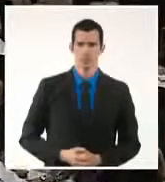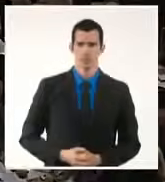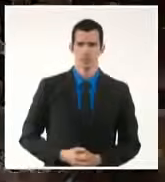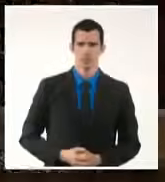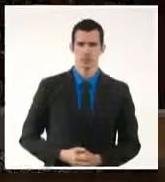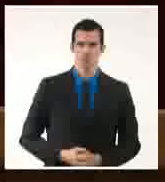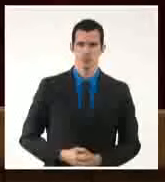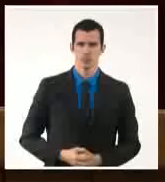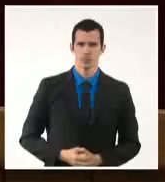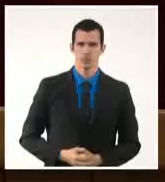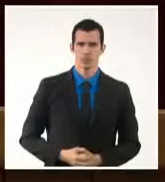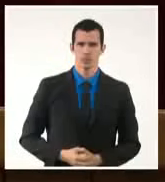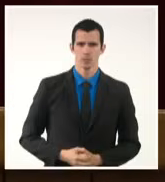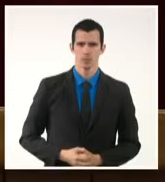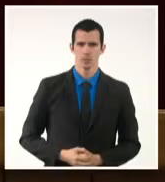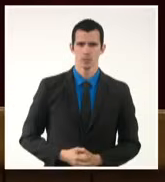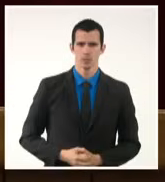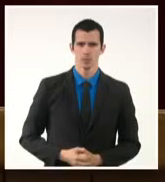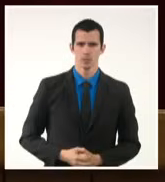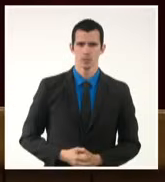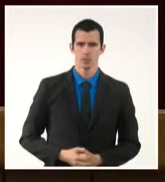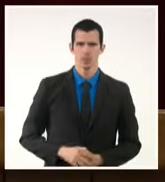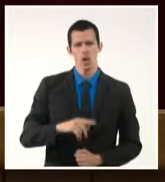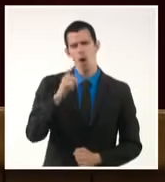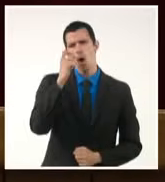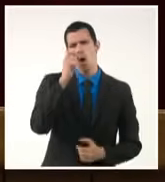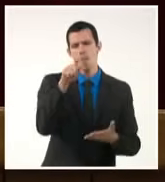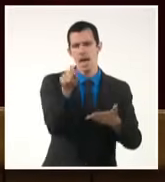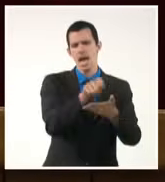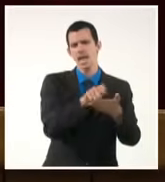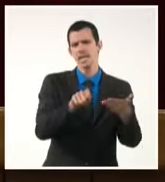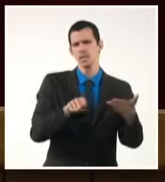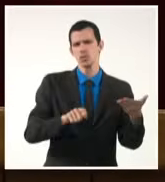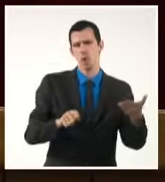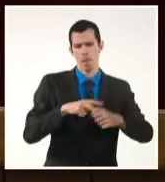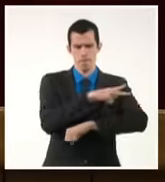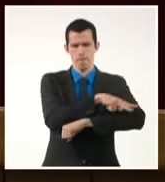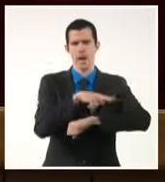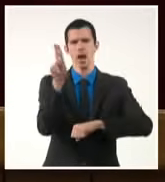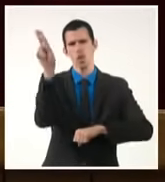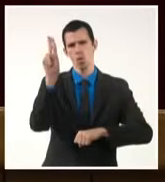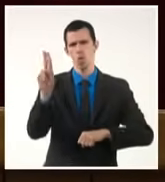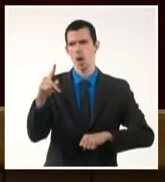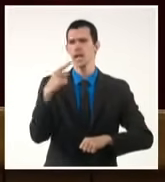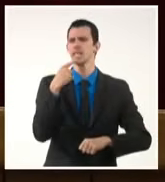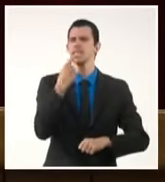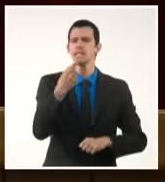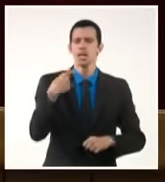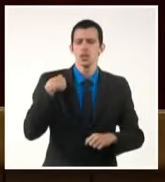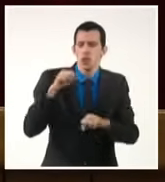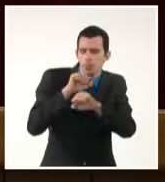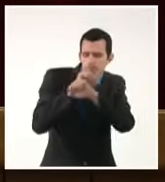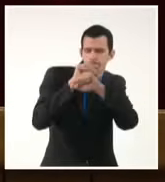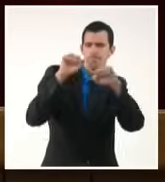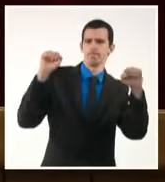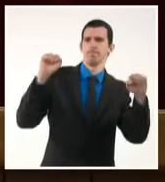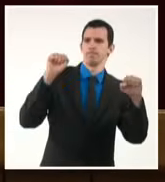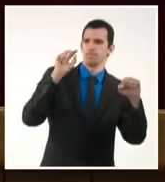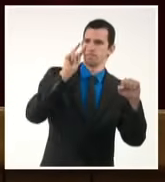Como el dinosaurio de Monterroso, el bloqueo seguirá ahí, ahora 1000 veces